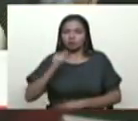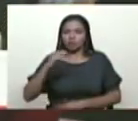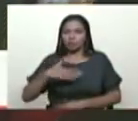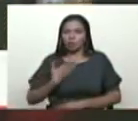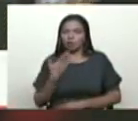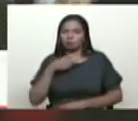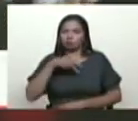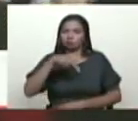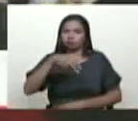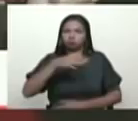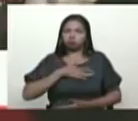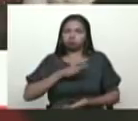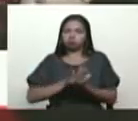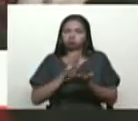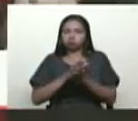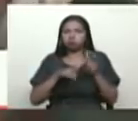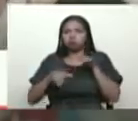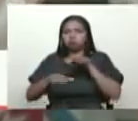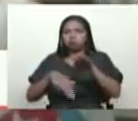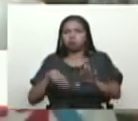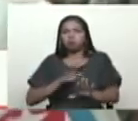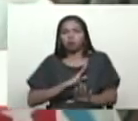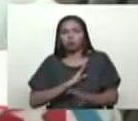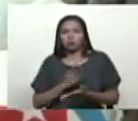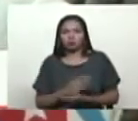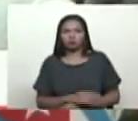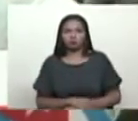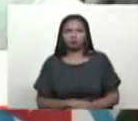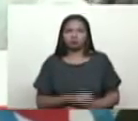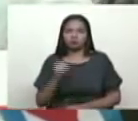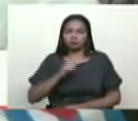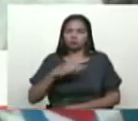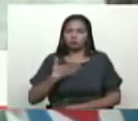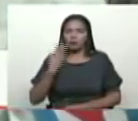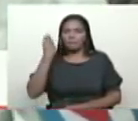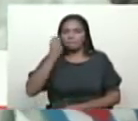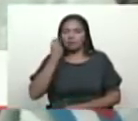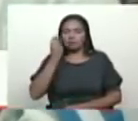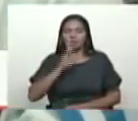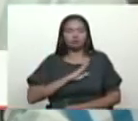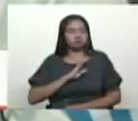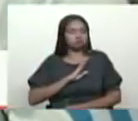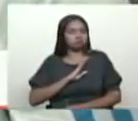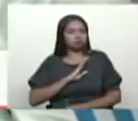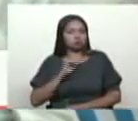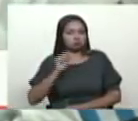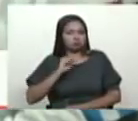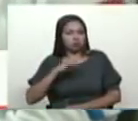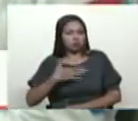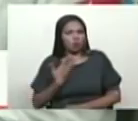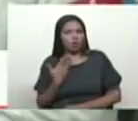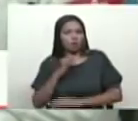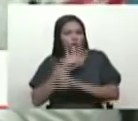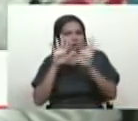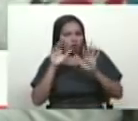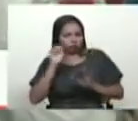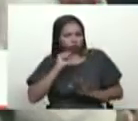podemos caminar con pies propios. Sí podemos pensar con cabeza propia. Sí podemos, claro que podemos.